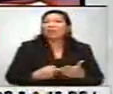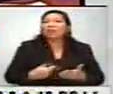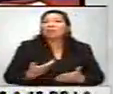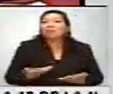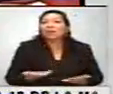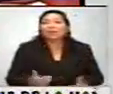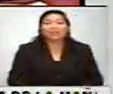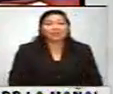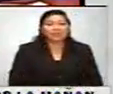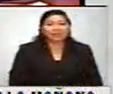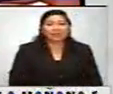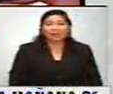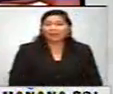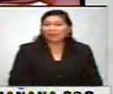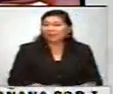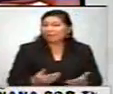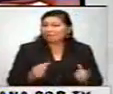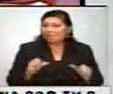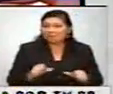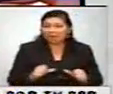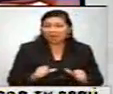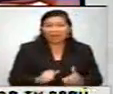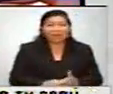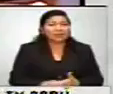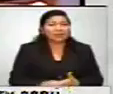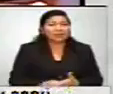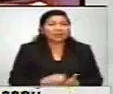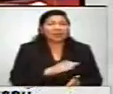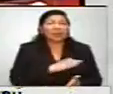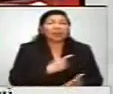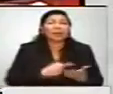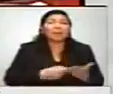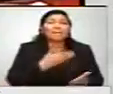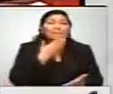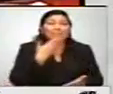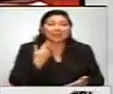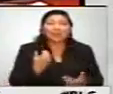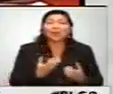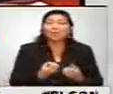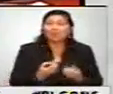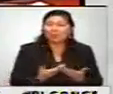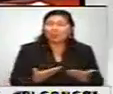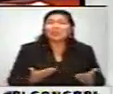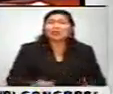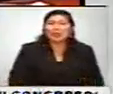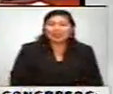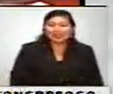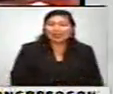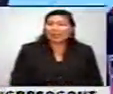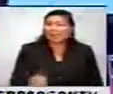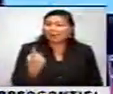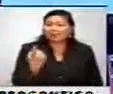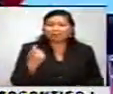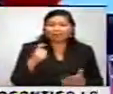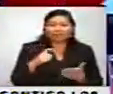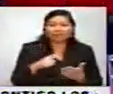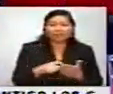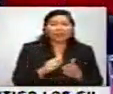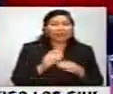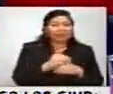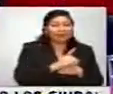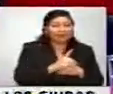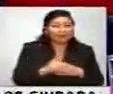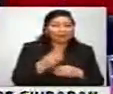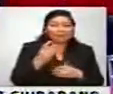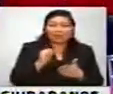pasó? ¿No? ¿Se ha fallado algo en la descentralización que se puede mejorar? Yo creo que bastantes cosas hay que mejorar. Primero, la intención de una